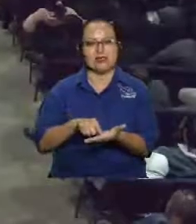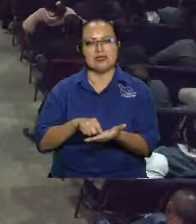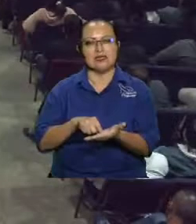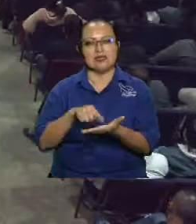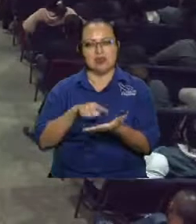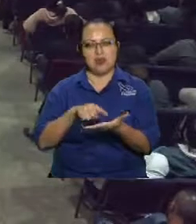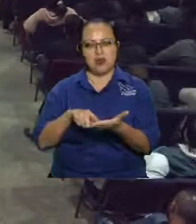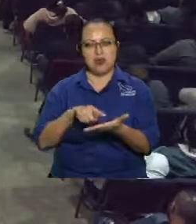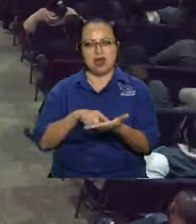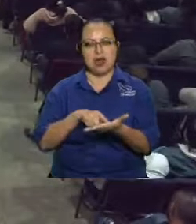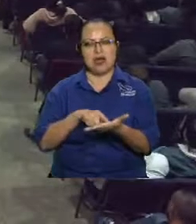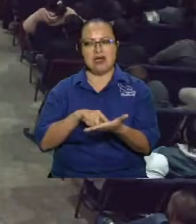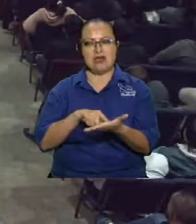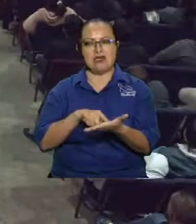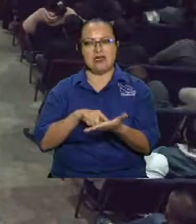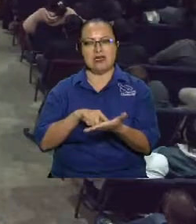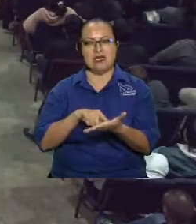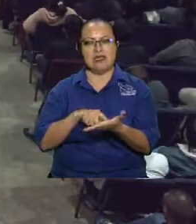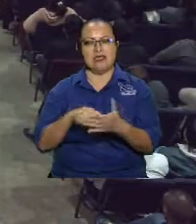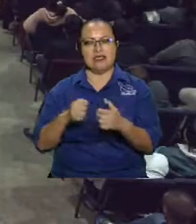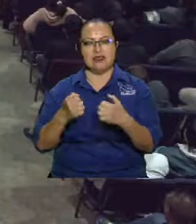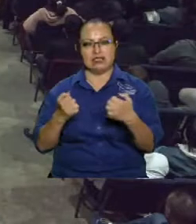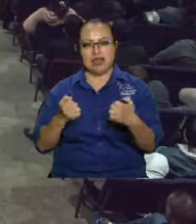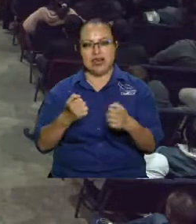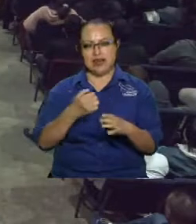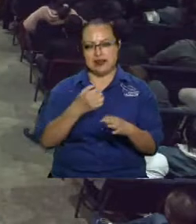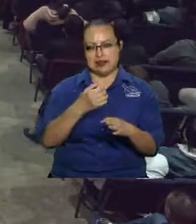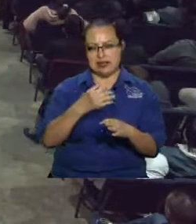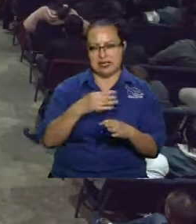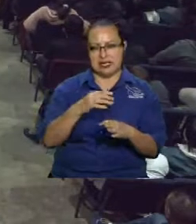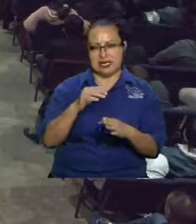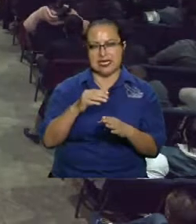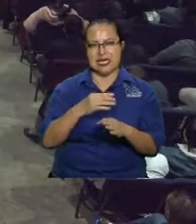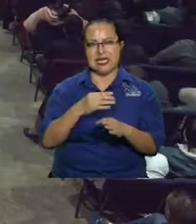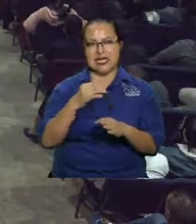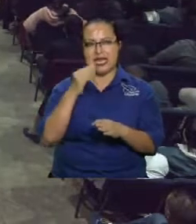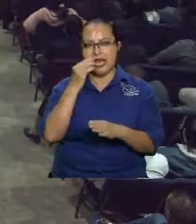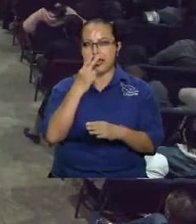Vas a representar eso. Ok, ahora ella va a repartir.